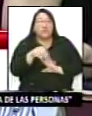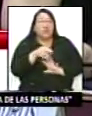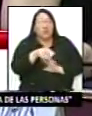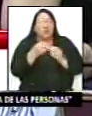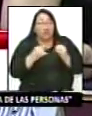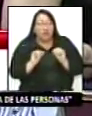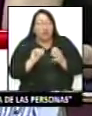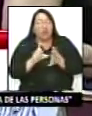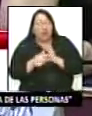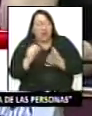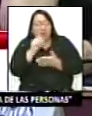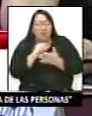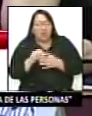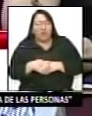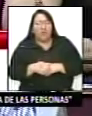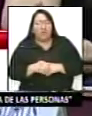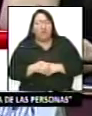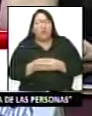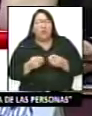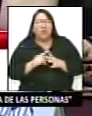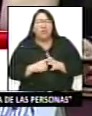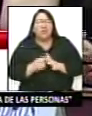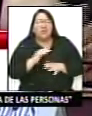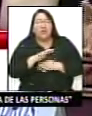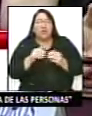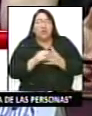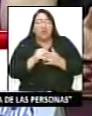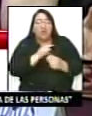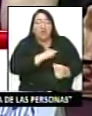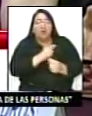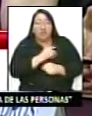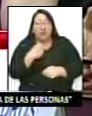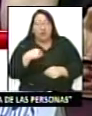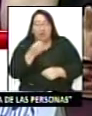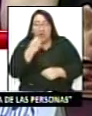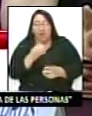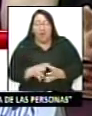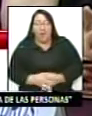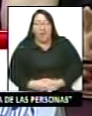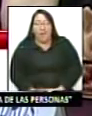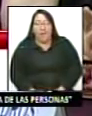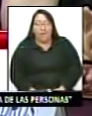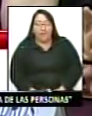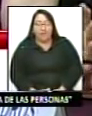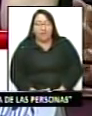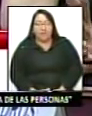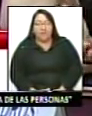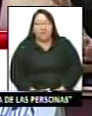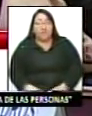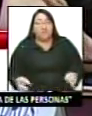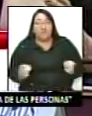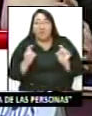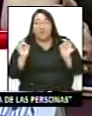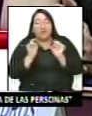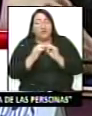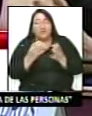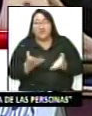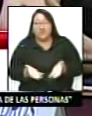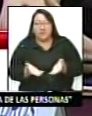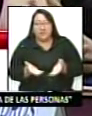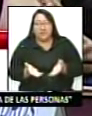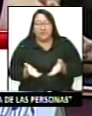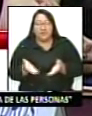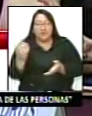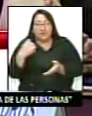y rememorando el origen y la fortaleza de nuestra gastronomía. Nuestra gastronomía no es una casualidad, nuestra gastronomía